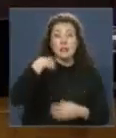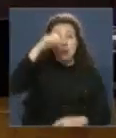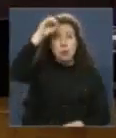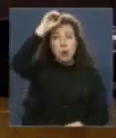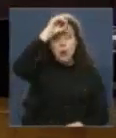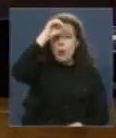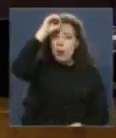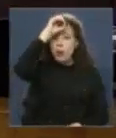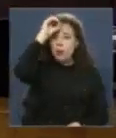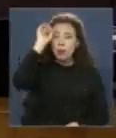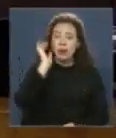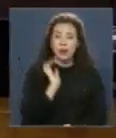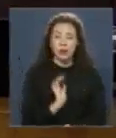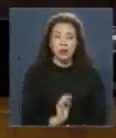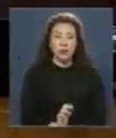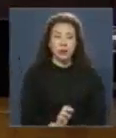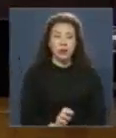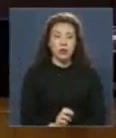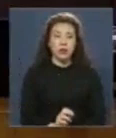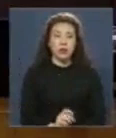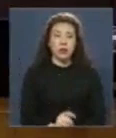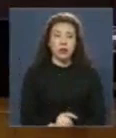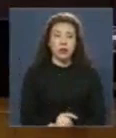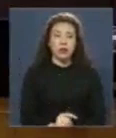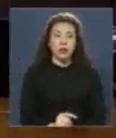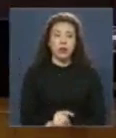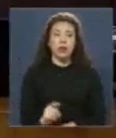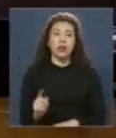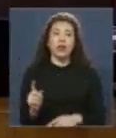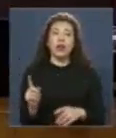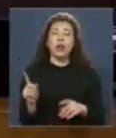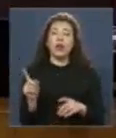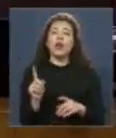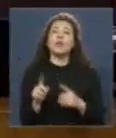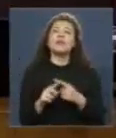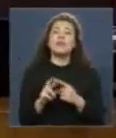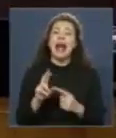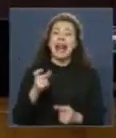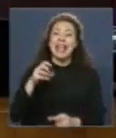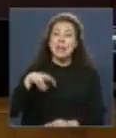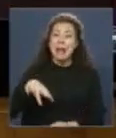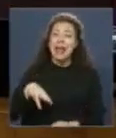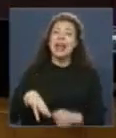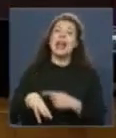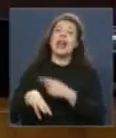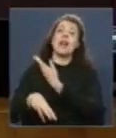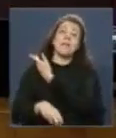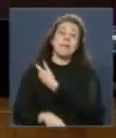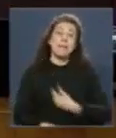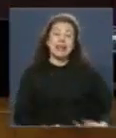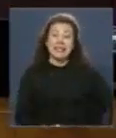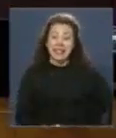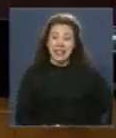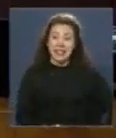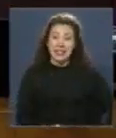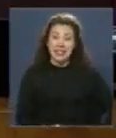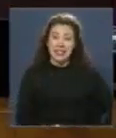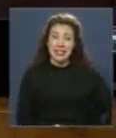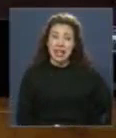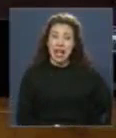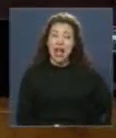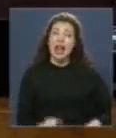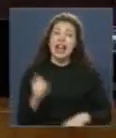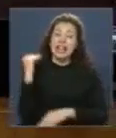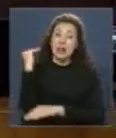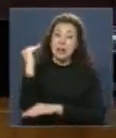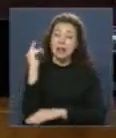siguiente. Como no es un régimen presidencial el que nos rige, o sea, es un régimen presidencial y no